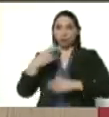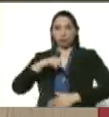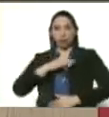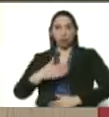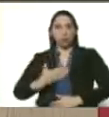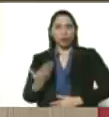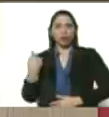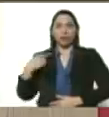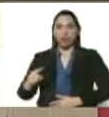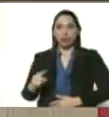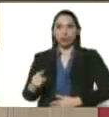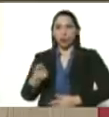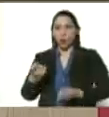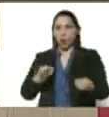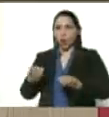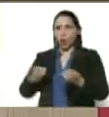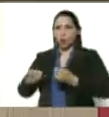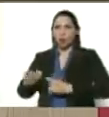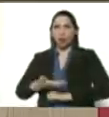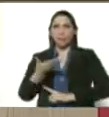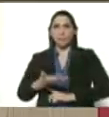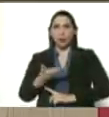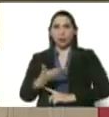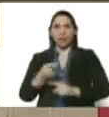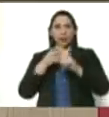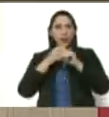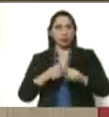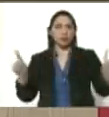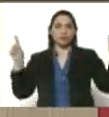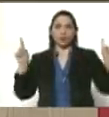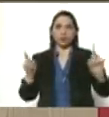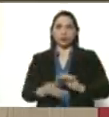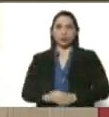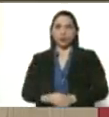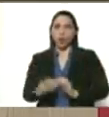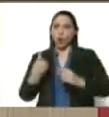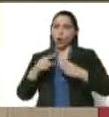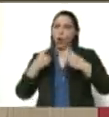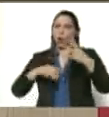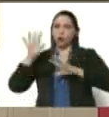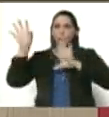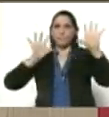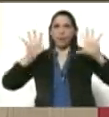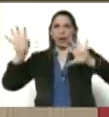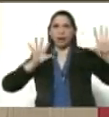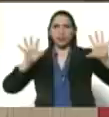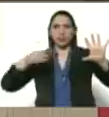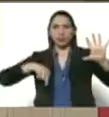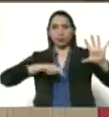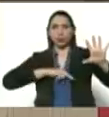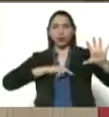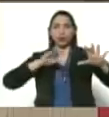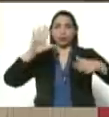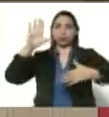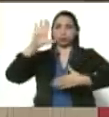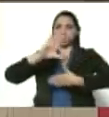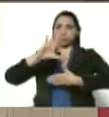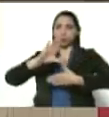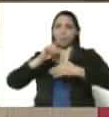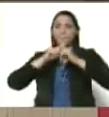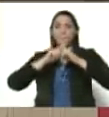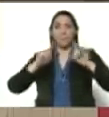podido tener un control muy importante diferenciándonos del resto de los países de nuestro continente.